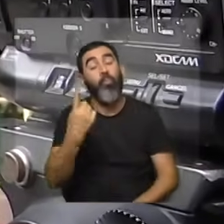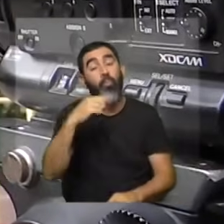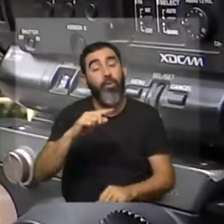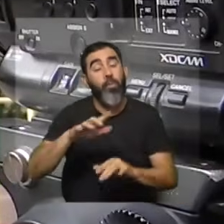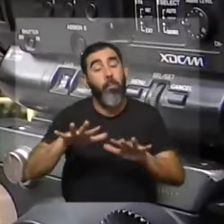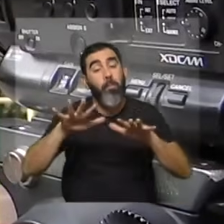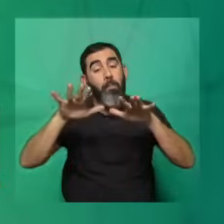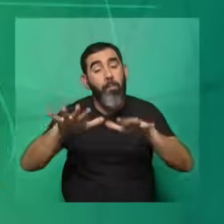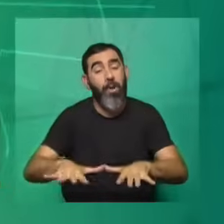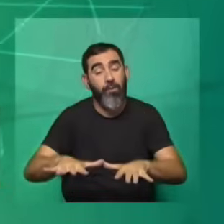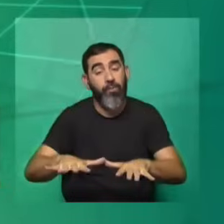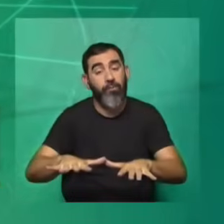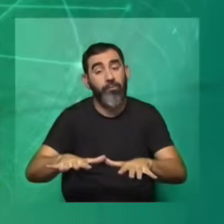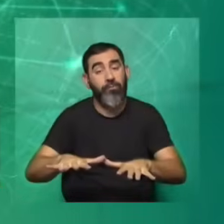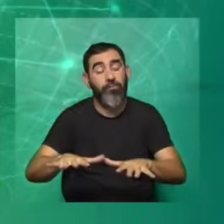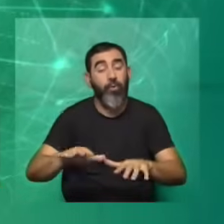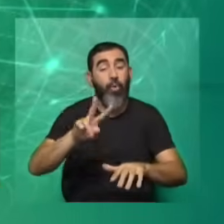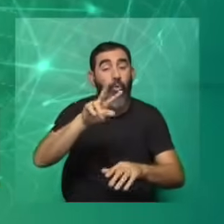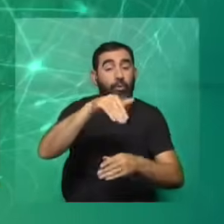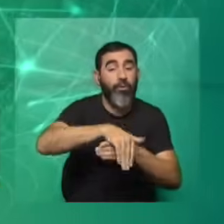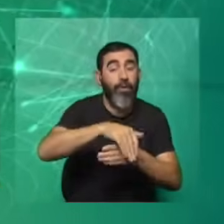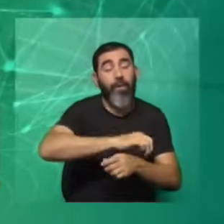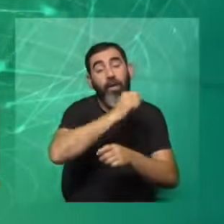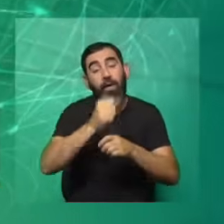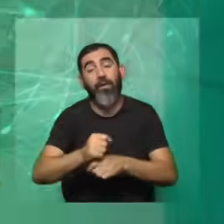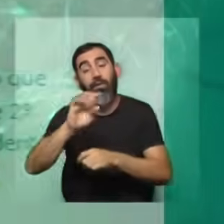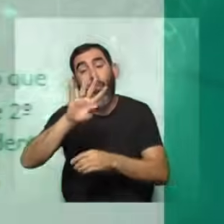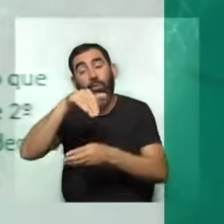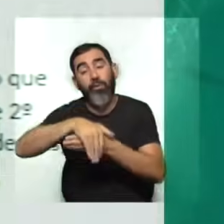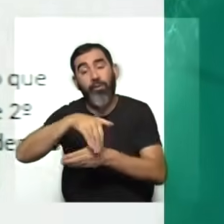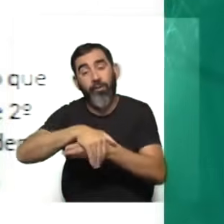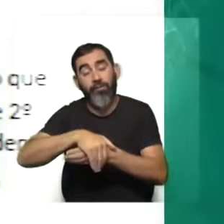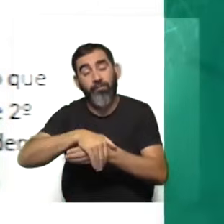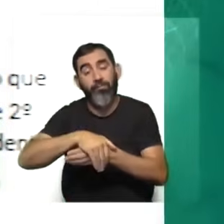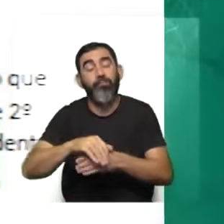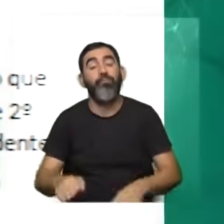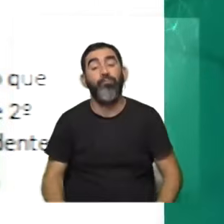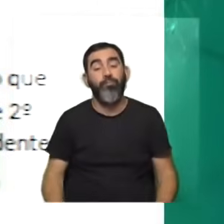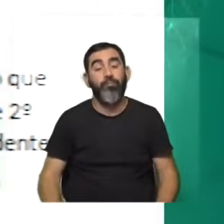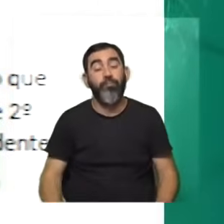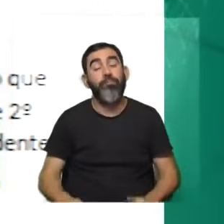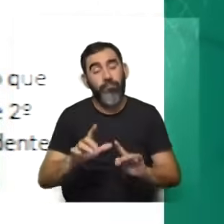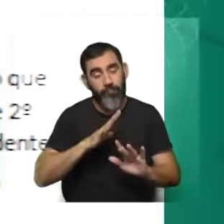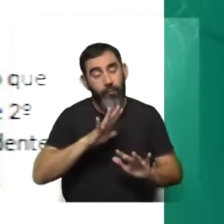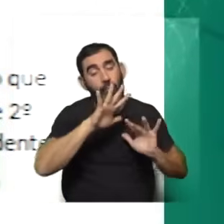una paralización entre las 14 y las 16 horas y será con